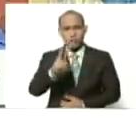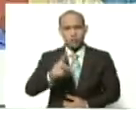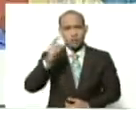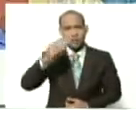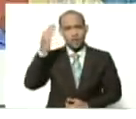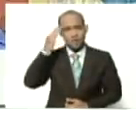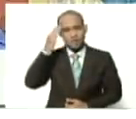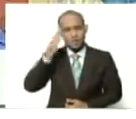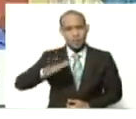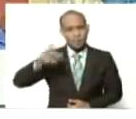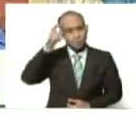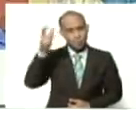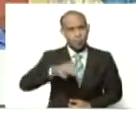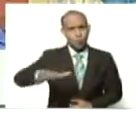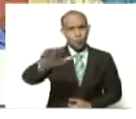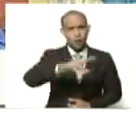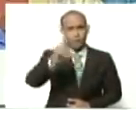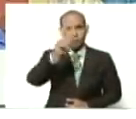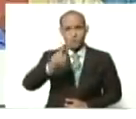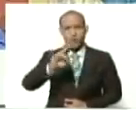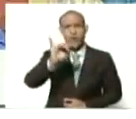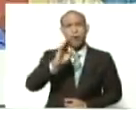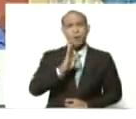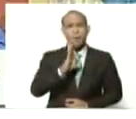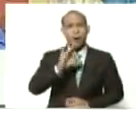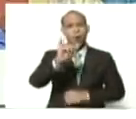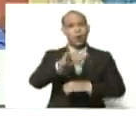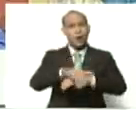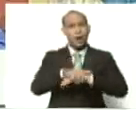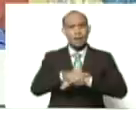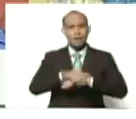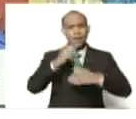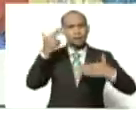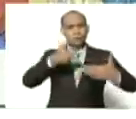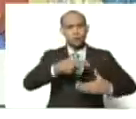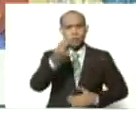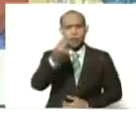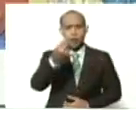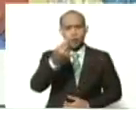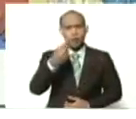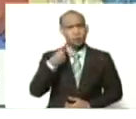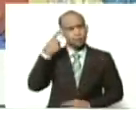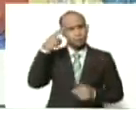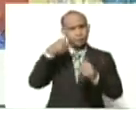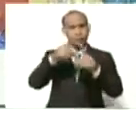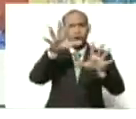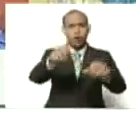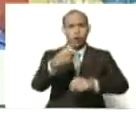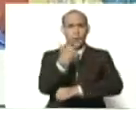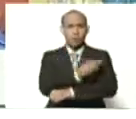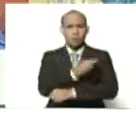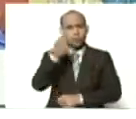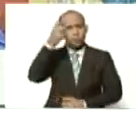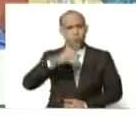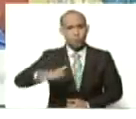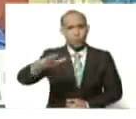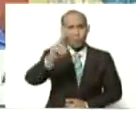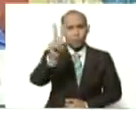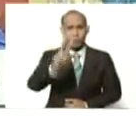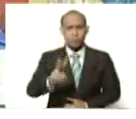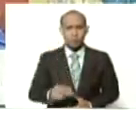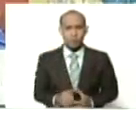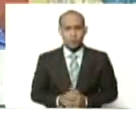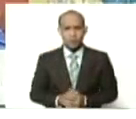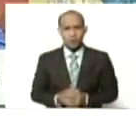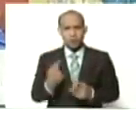saber el pueblo de Venezuela. El Banco de Inglaterra mantiene secuestrado el dinero para comprar las vacunas para el pueblo de Venezuela.